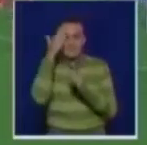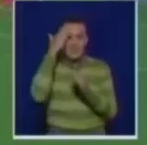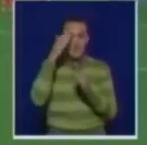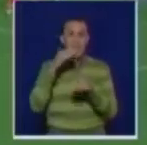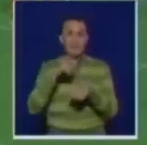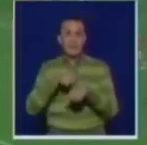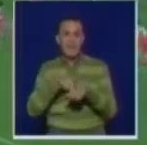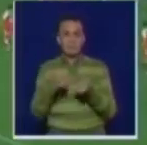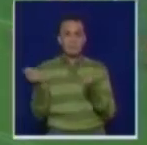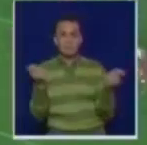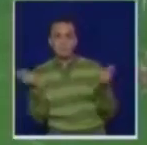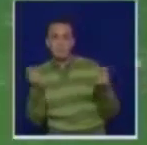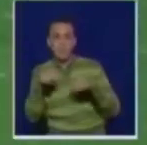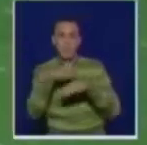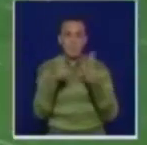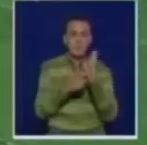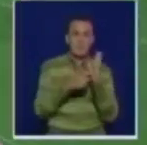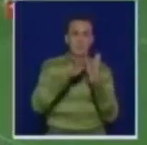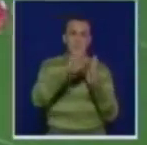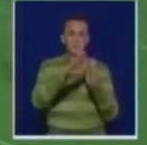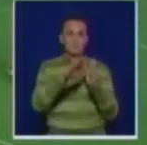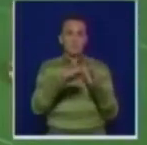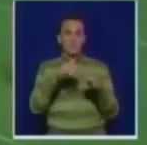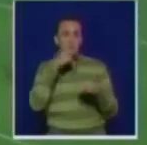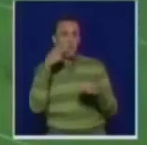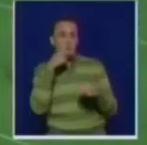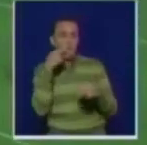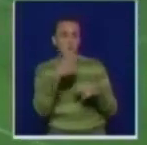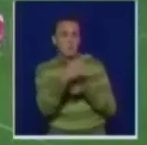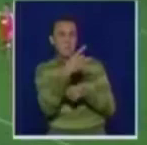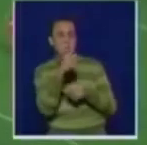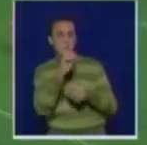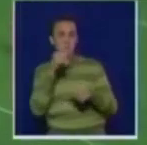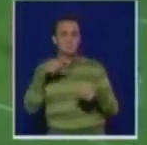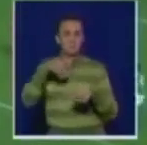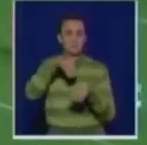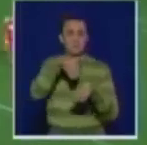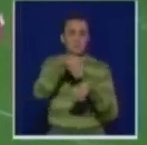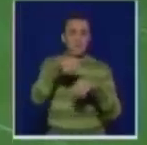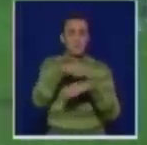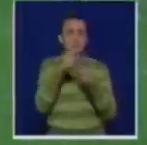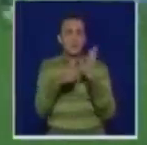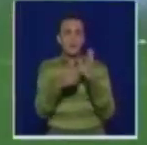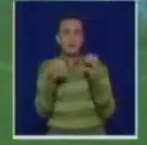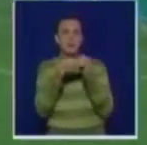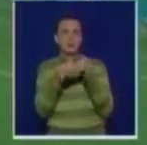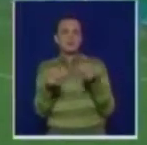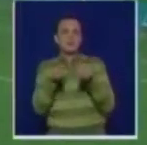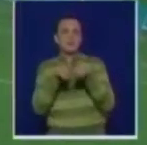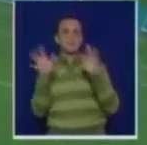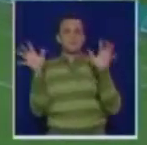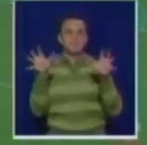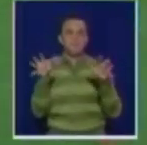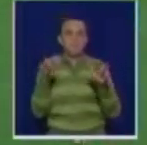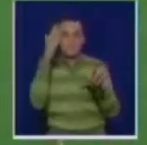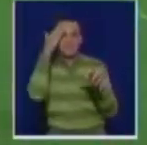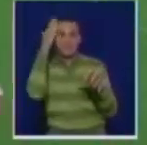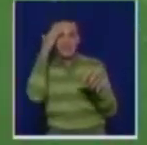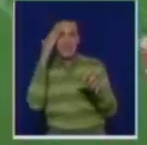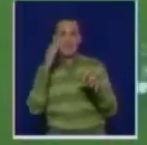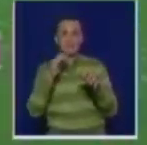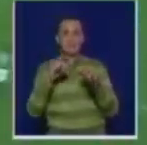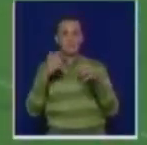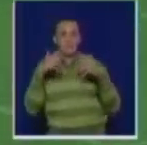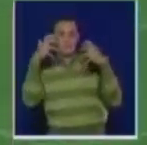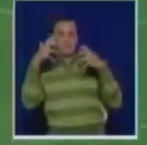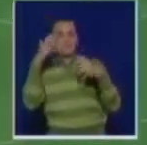que le permitió al Cali dominar a su adversario a placer. Se manejó muy bien el concepto de agresividad, de regreso defensivo, en donde